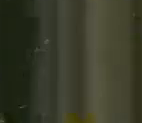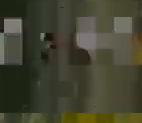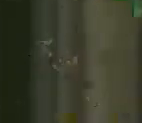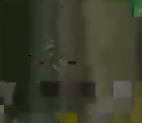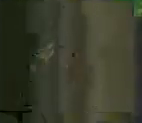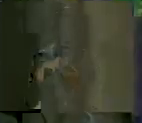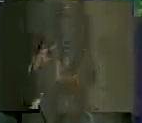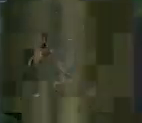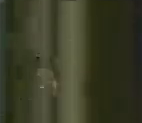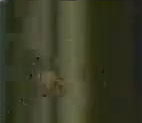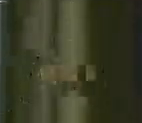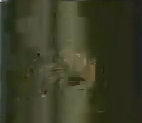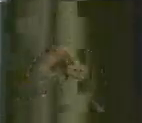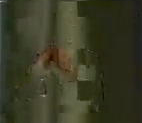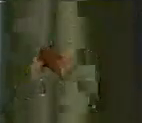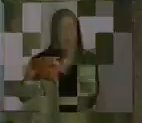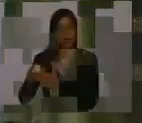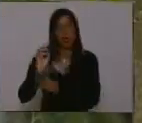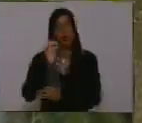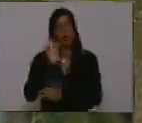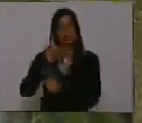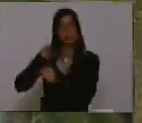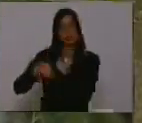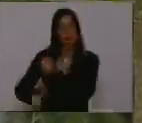familias, comunidades y sociedad.